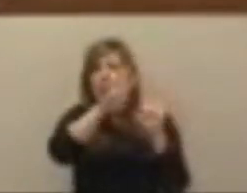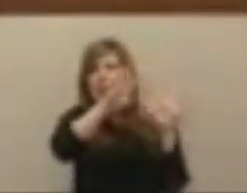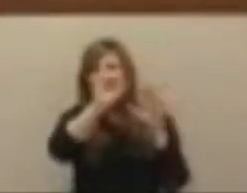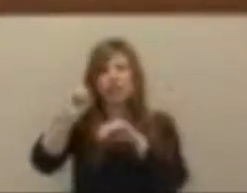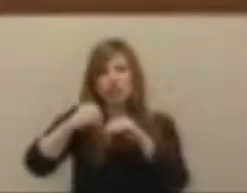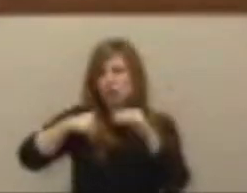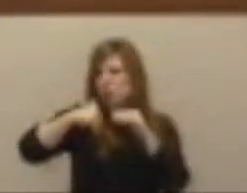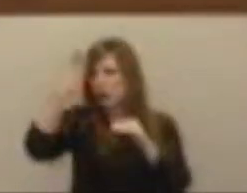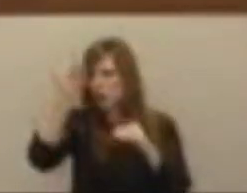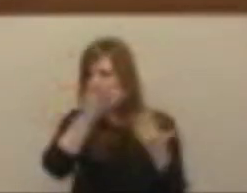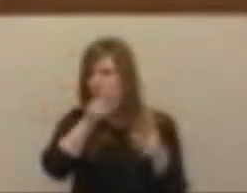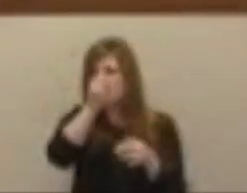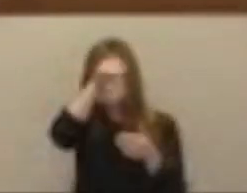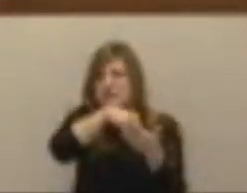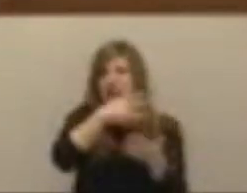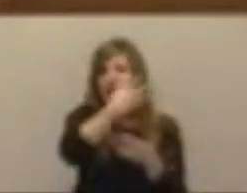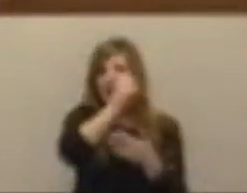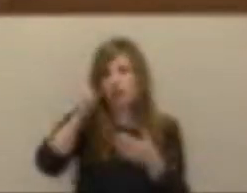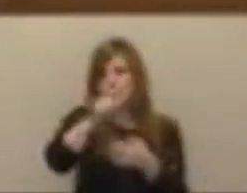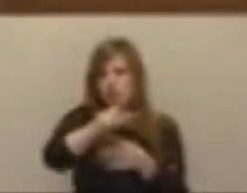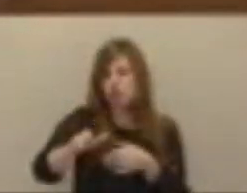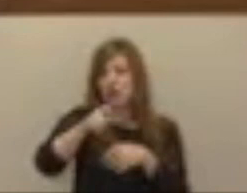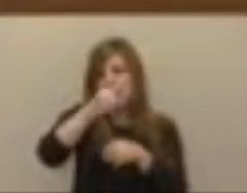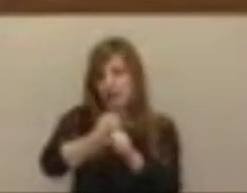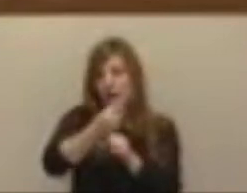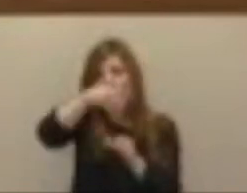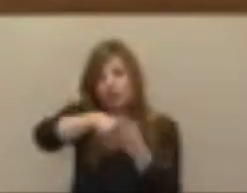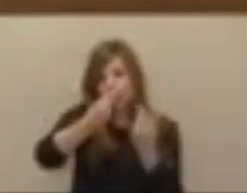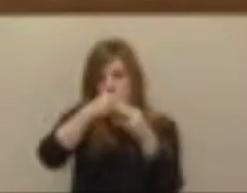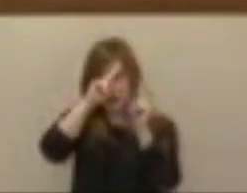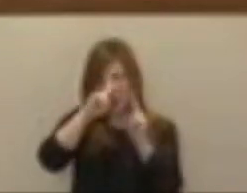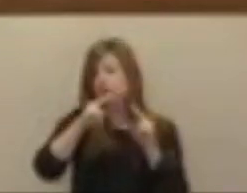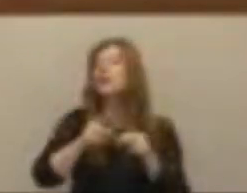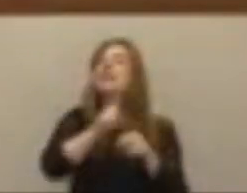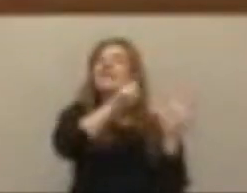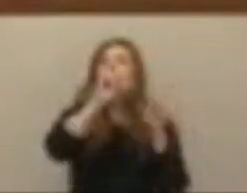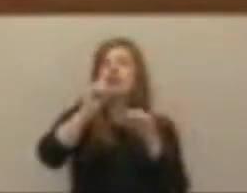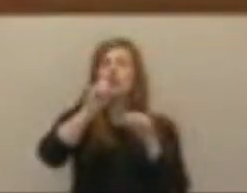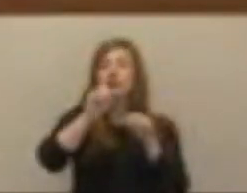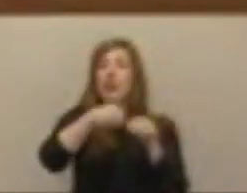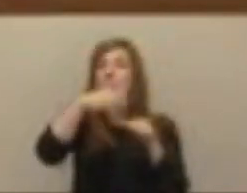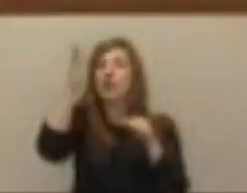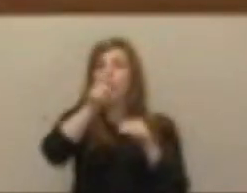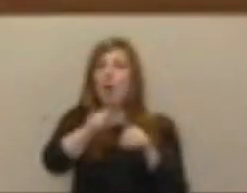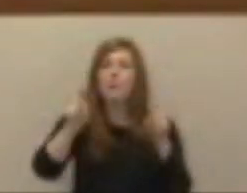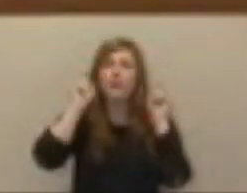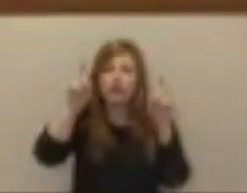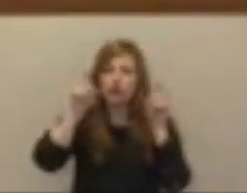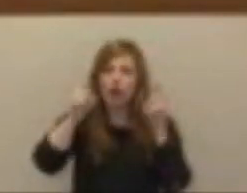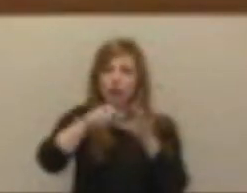pico y 1.500 sanitarios, gente que trabaja en hospitales. 600 y pico puestos de profesores que se